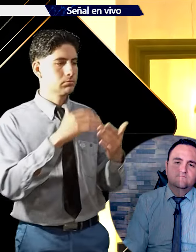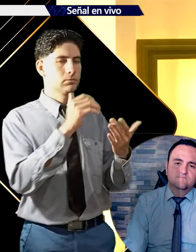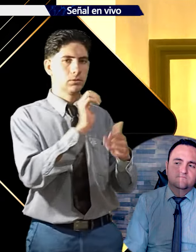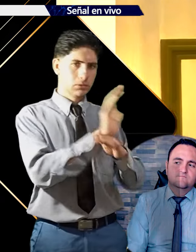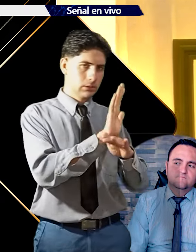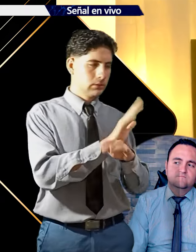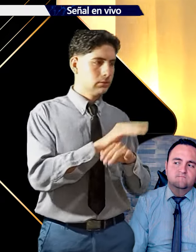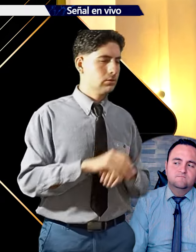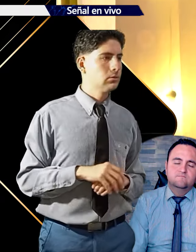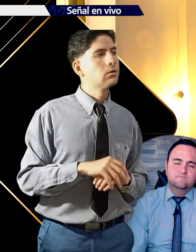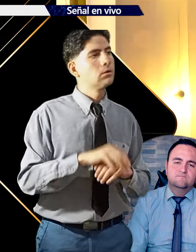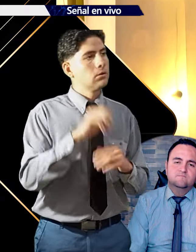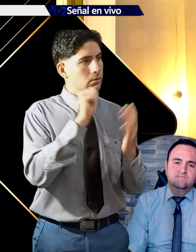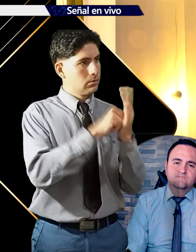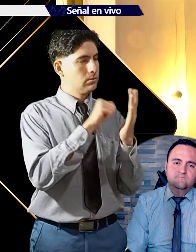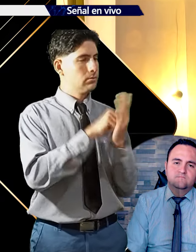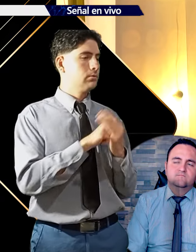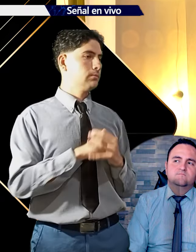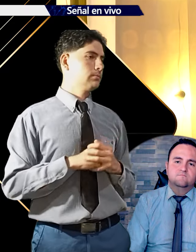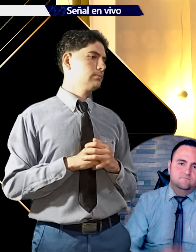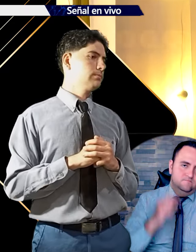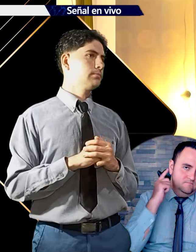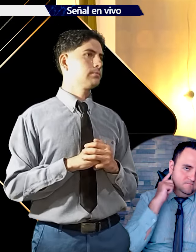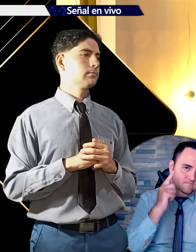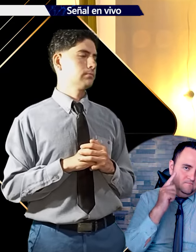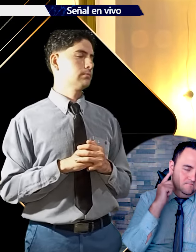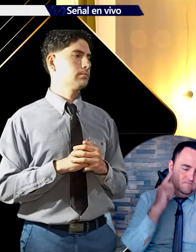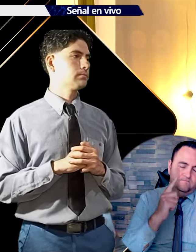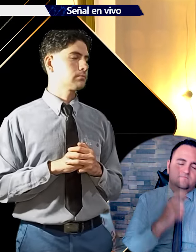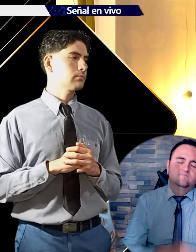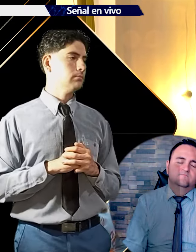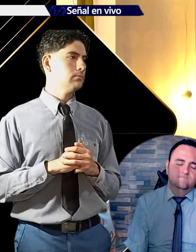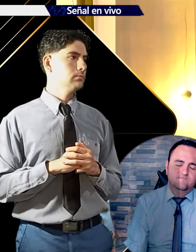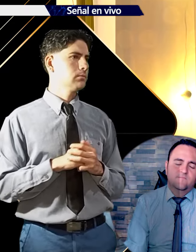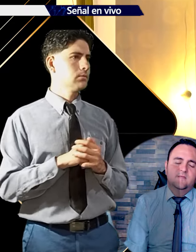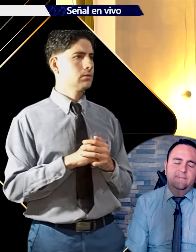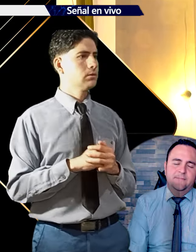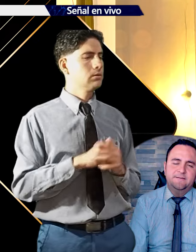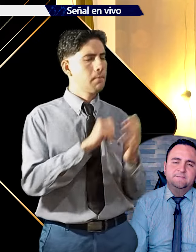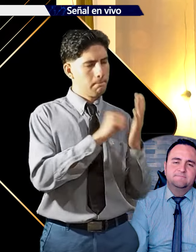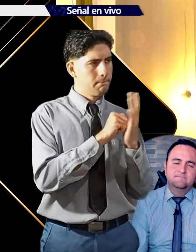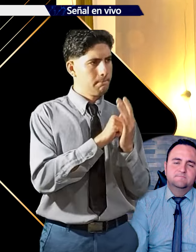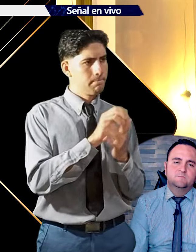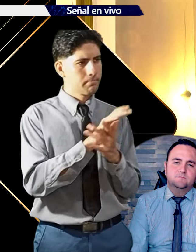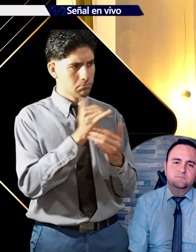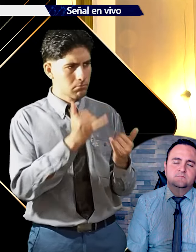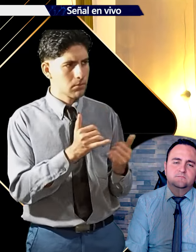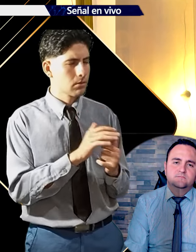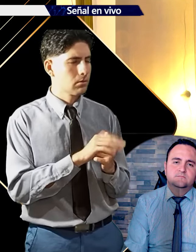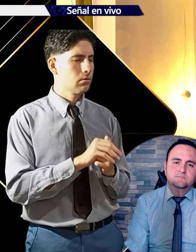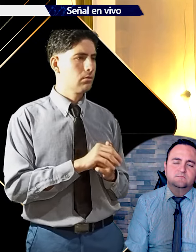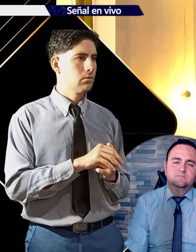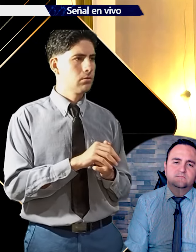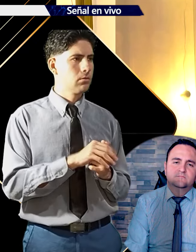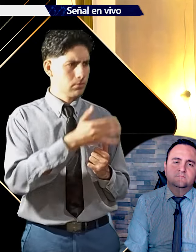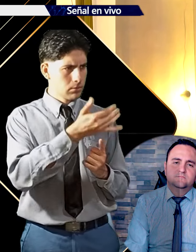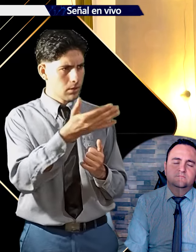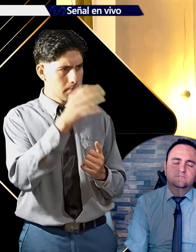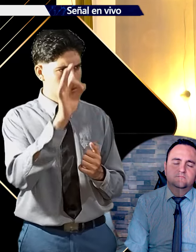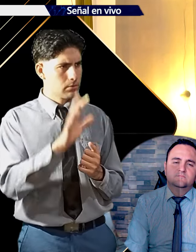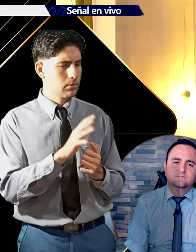por la tarde, y cuando yo volví por la tarde, entonces yo le dije: hermana, aquí volví, sino que me demoré un poco, algo así.